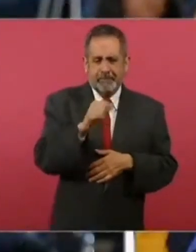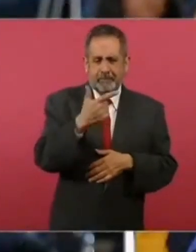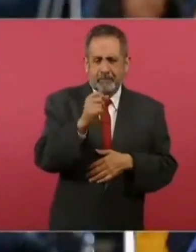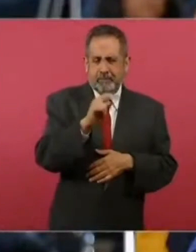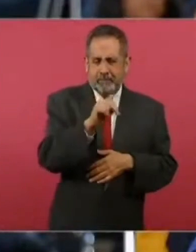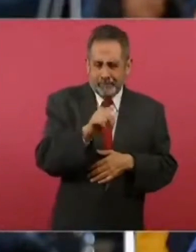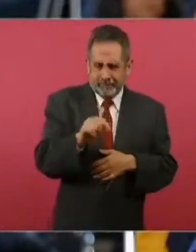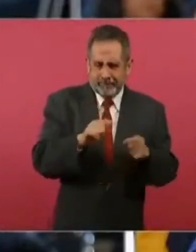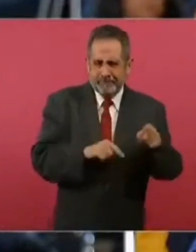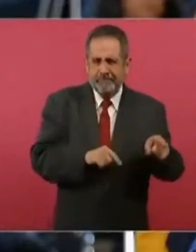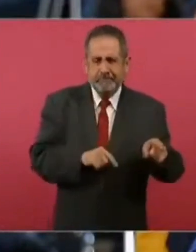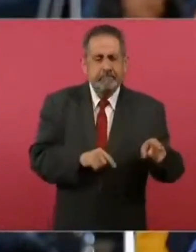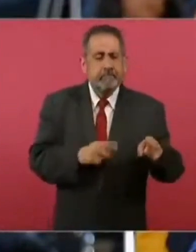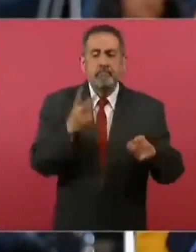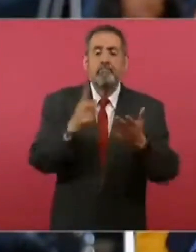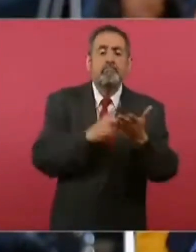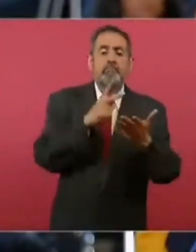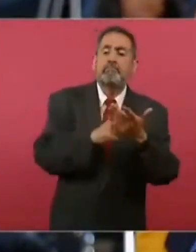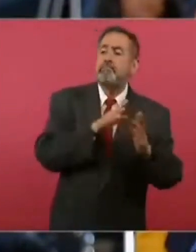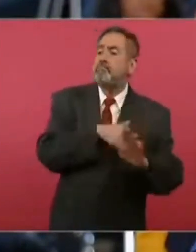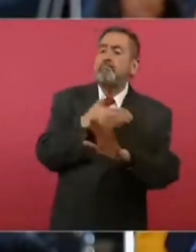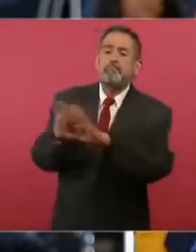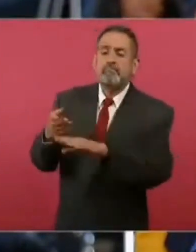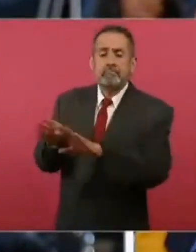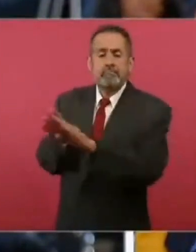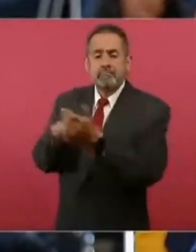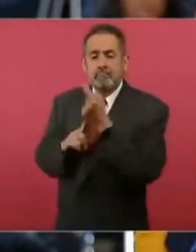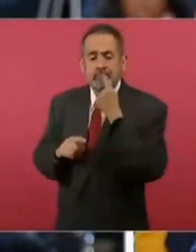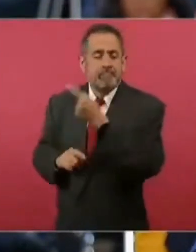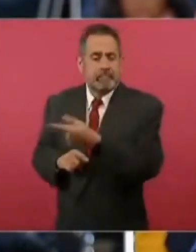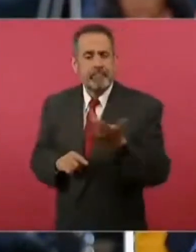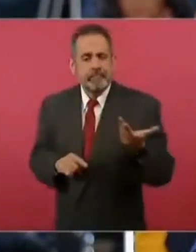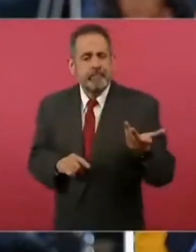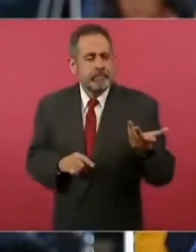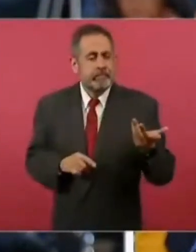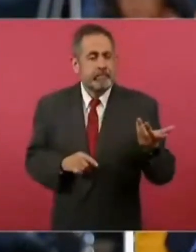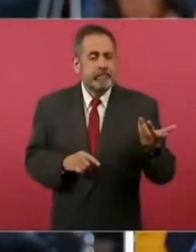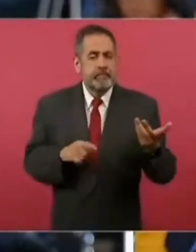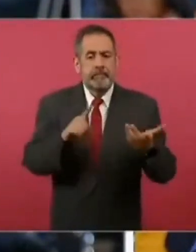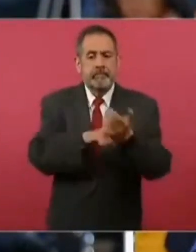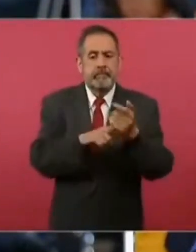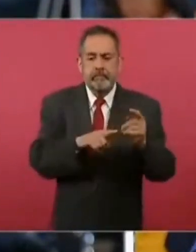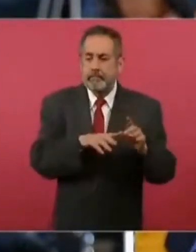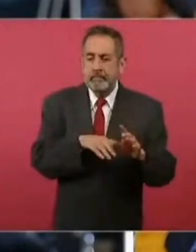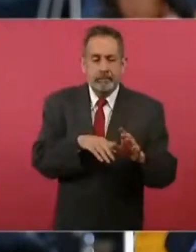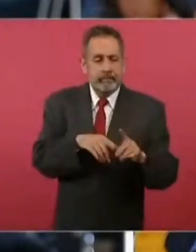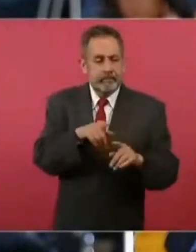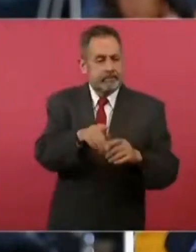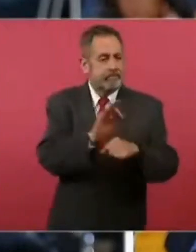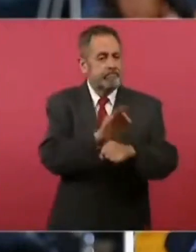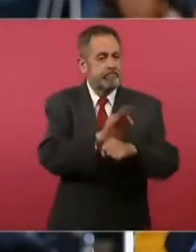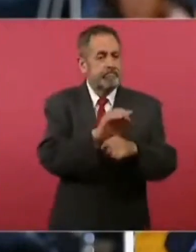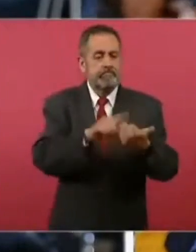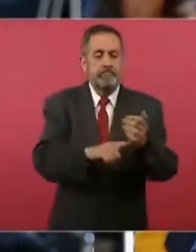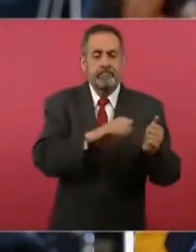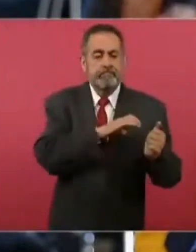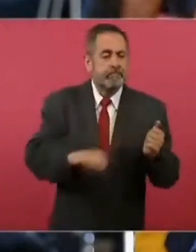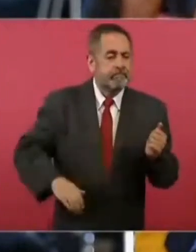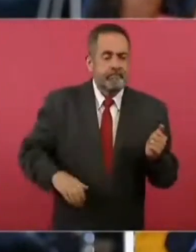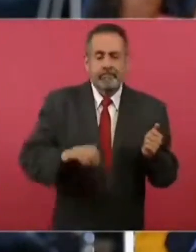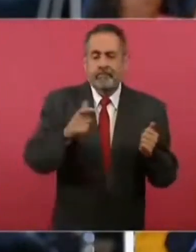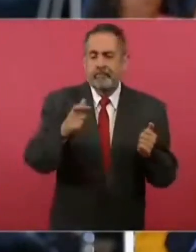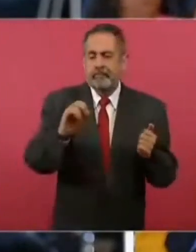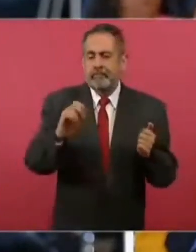2 procesos de amparo, tanto de la ahora precandidata Xóchitl Gálvez como de Denise